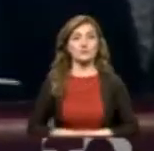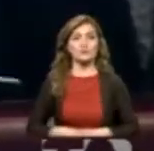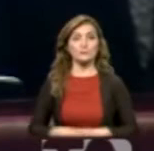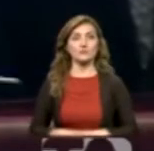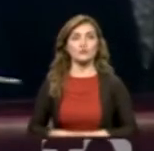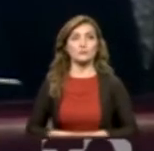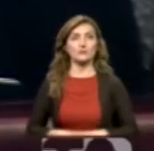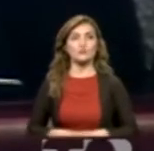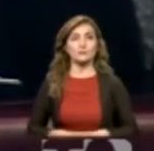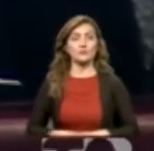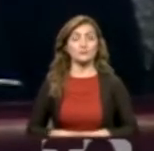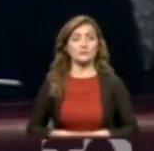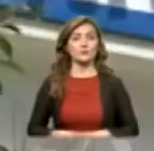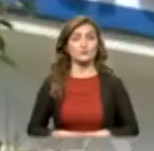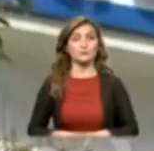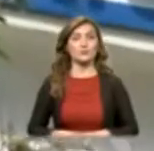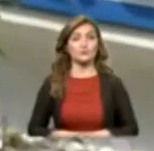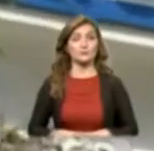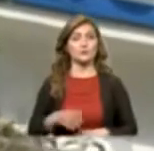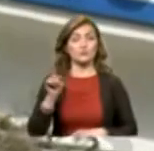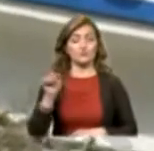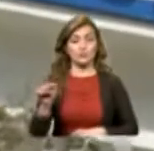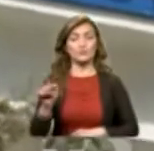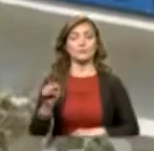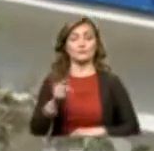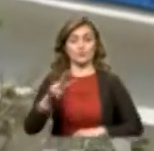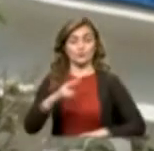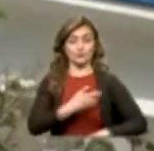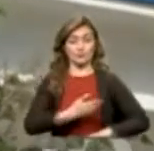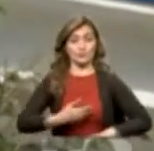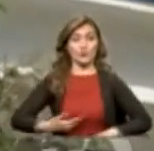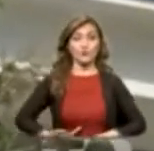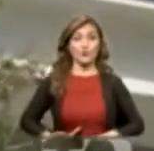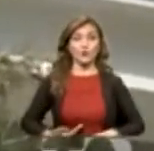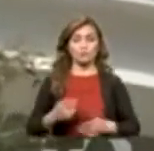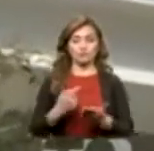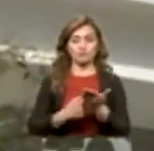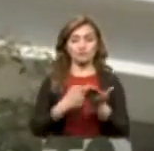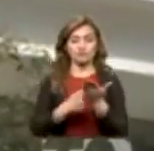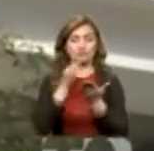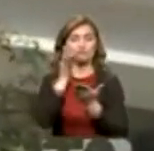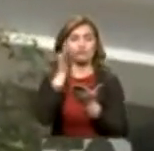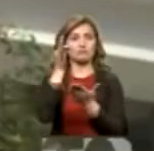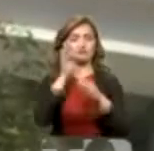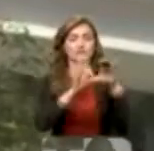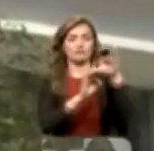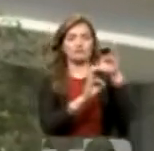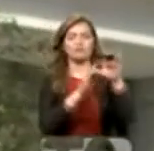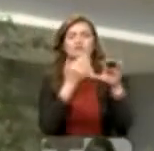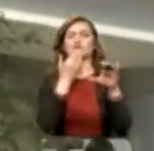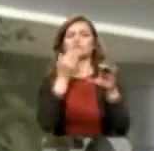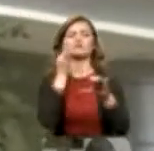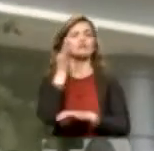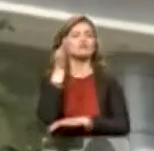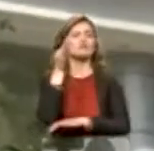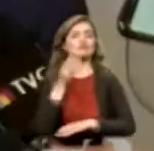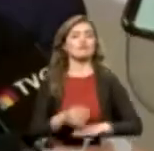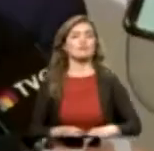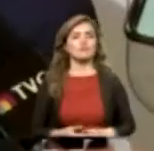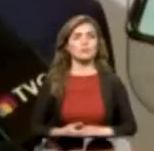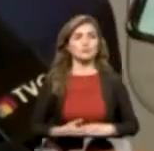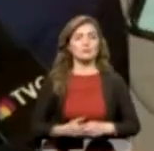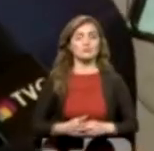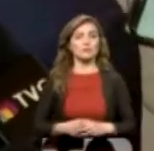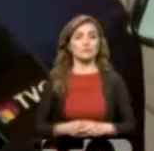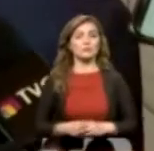con ella sonnenholzner tiene previsto analizar el futuro del consejo de participación ciudadana y control social que